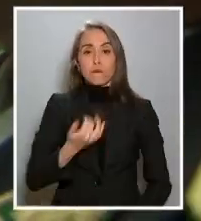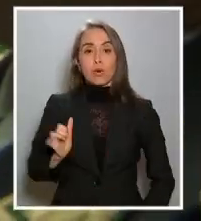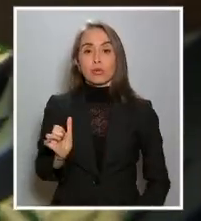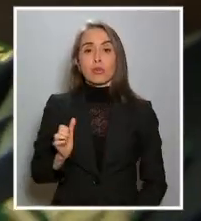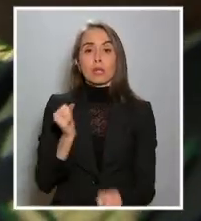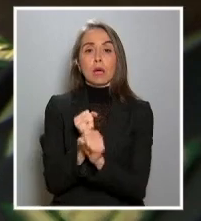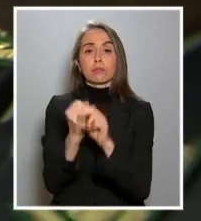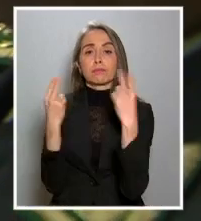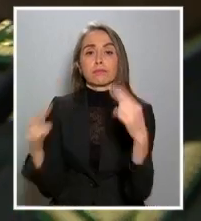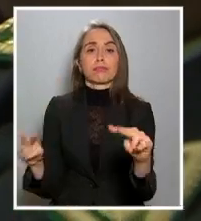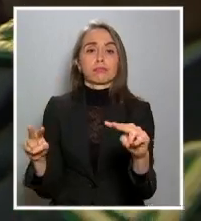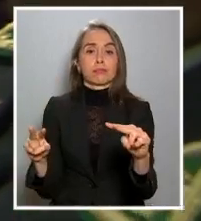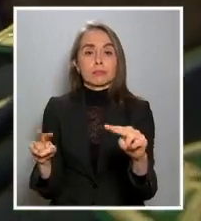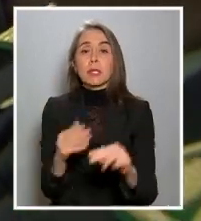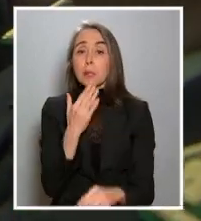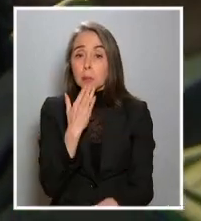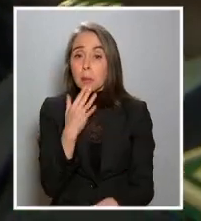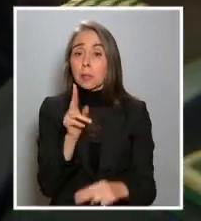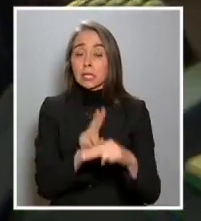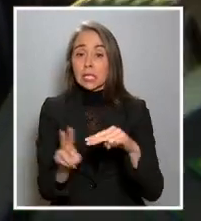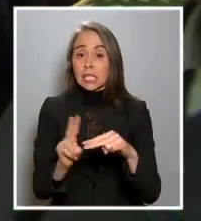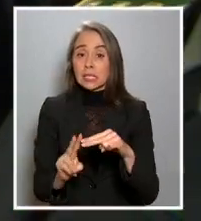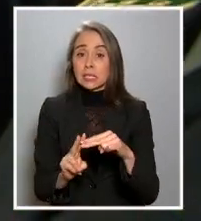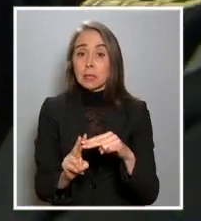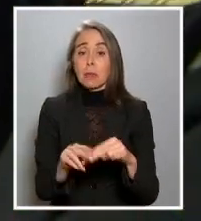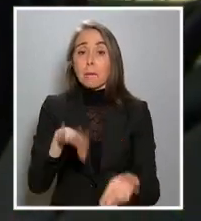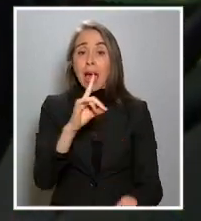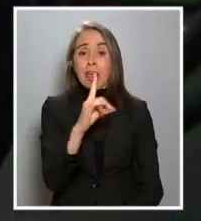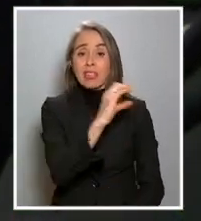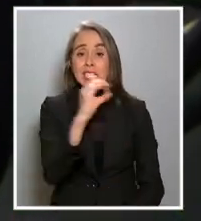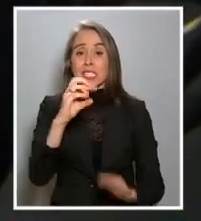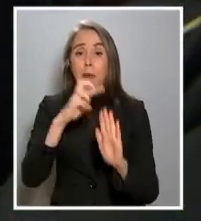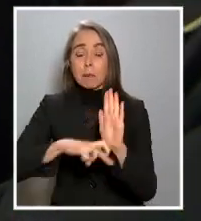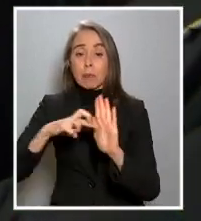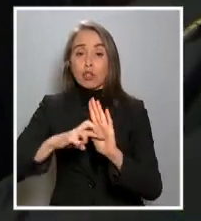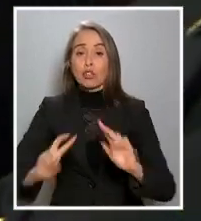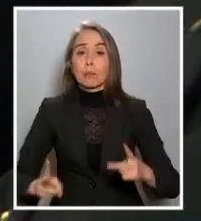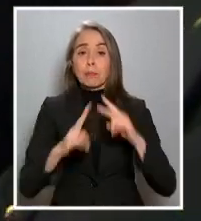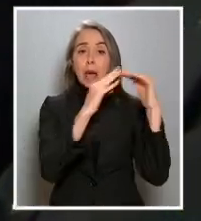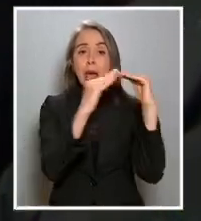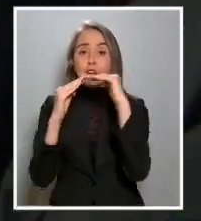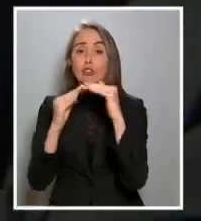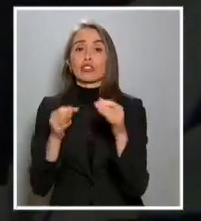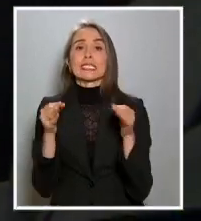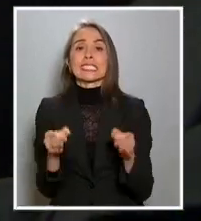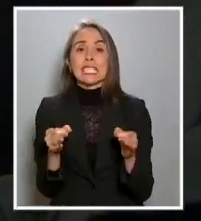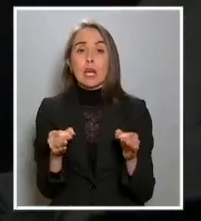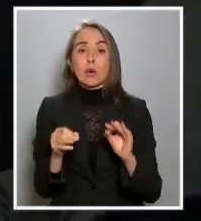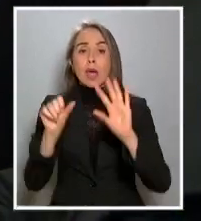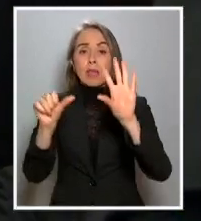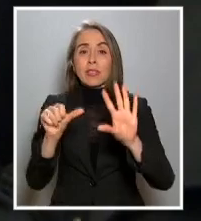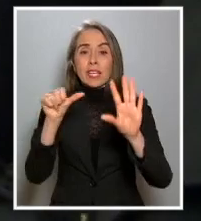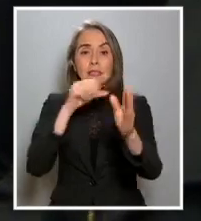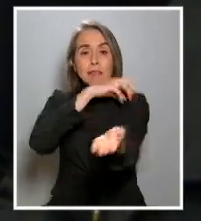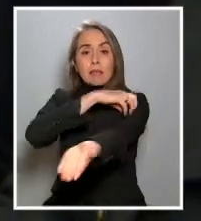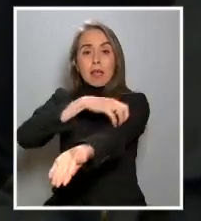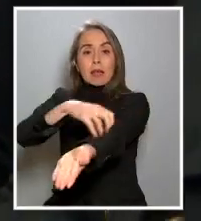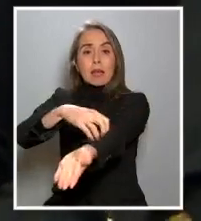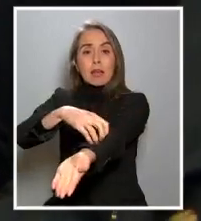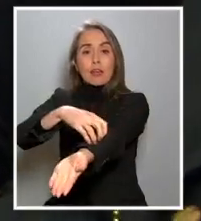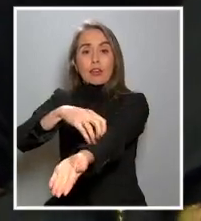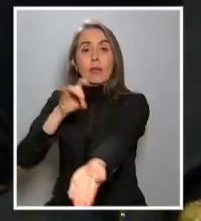labor. Además, estamos realizando un centenar de proyectos de infraestructura para la seguridad en las 16 regiones de